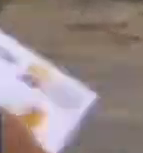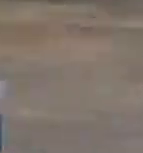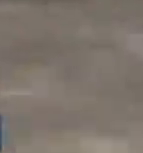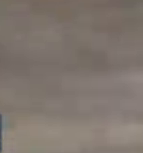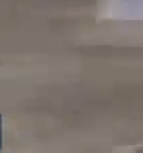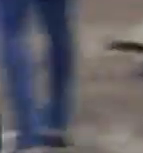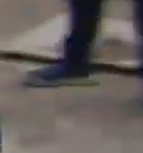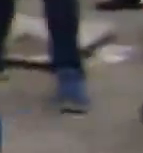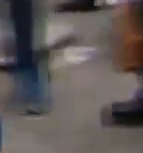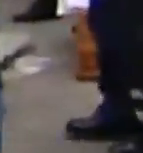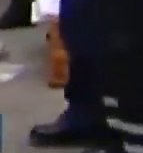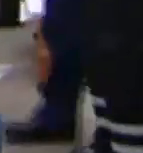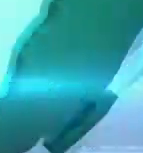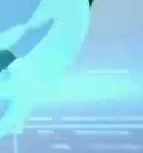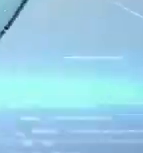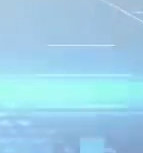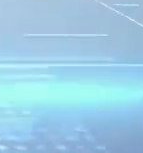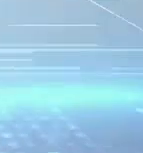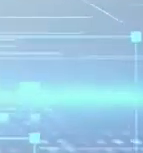de junio.